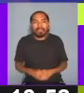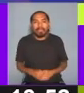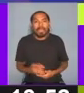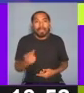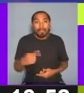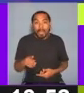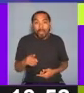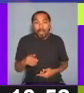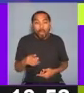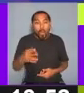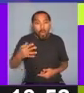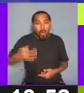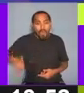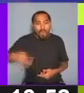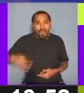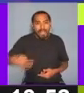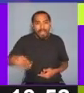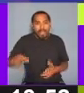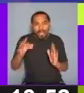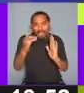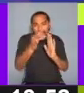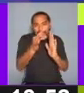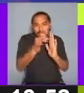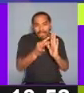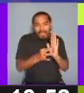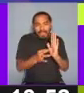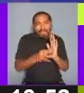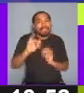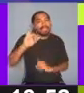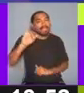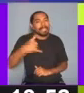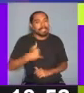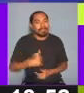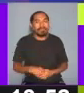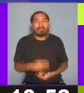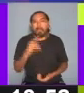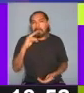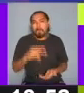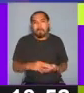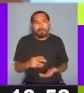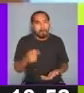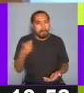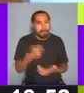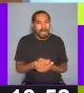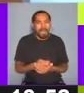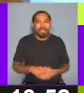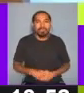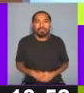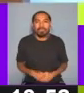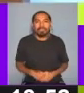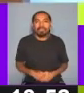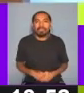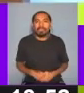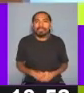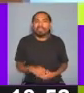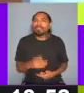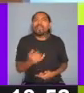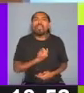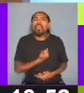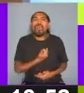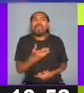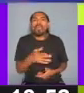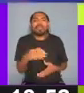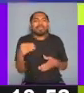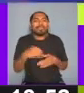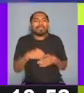ese anexo, quienes transportan ese tipo de mercadería. Claro. No toda la mercadería. Perfecto. ¿Y ese pago a cuenta a dónde va? Ese